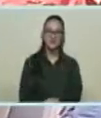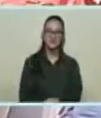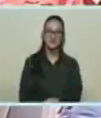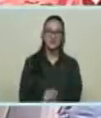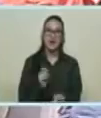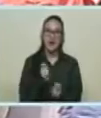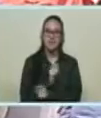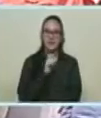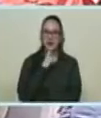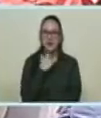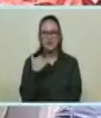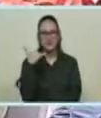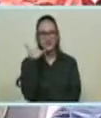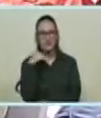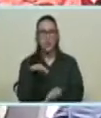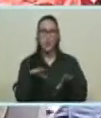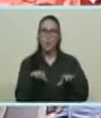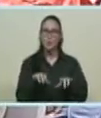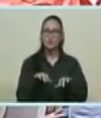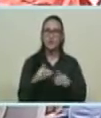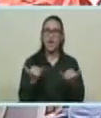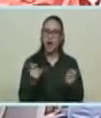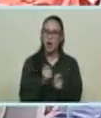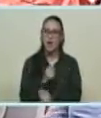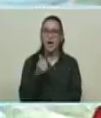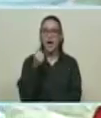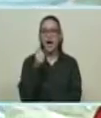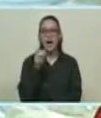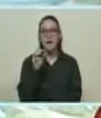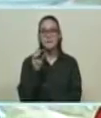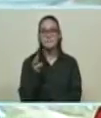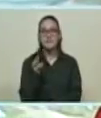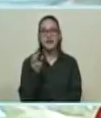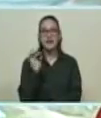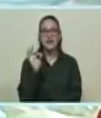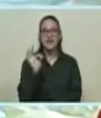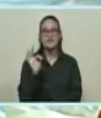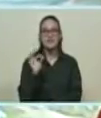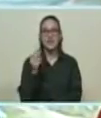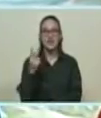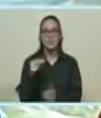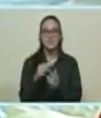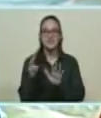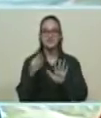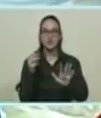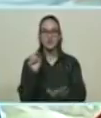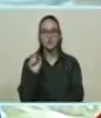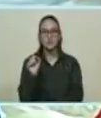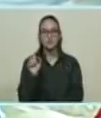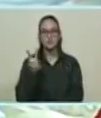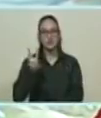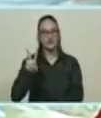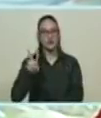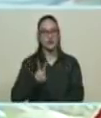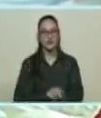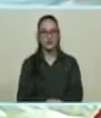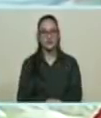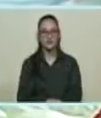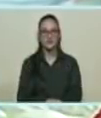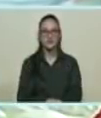teléfono, computadora. Ahora es APF 2018 punto con B